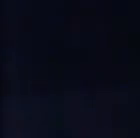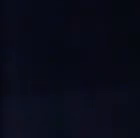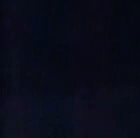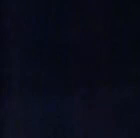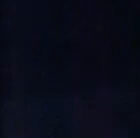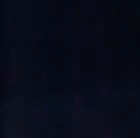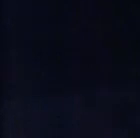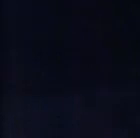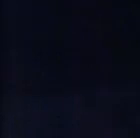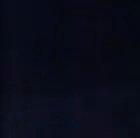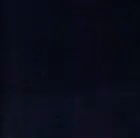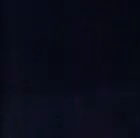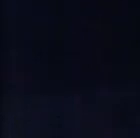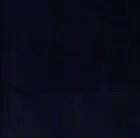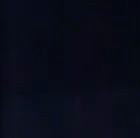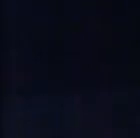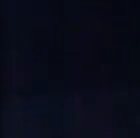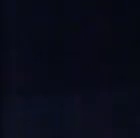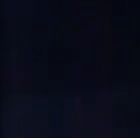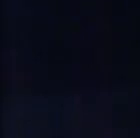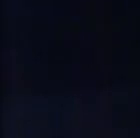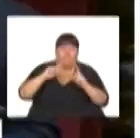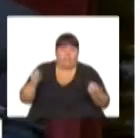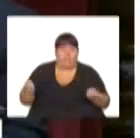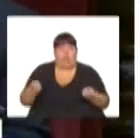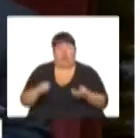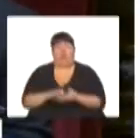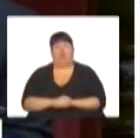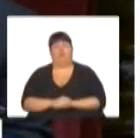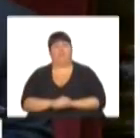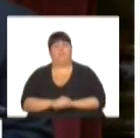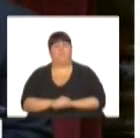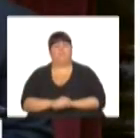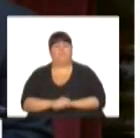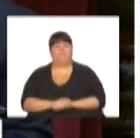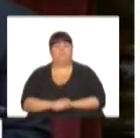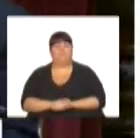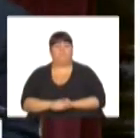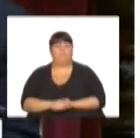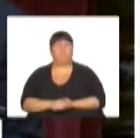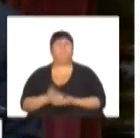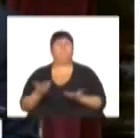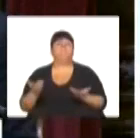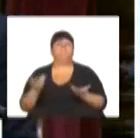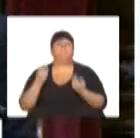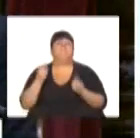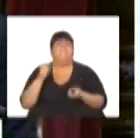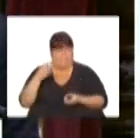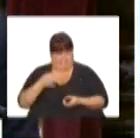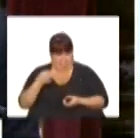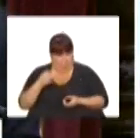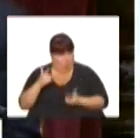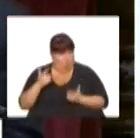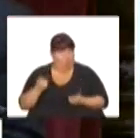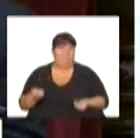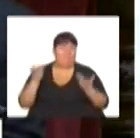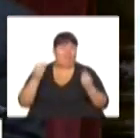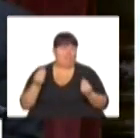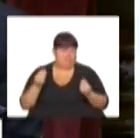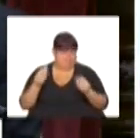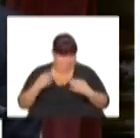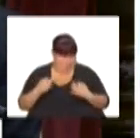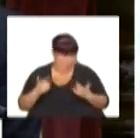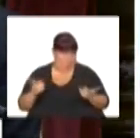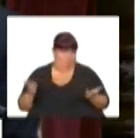cachacascán sus opiniones. Sí, yo puse en alguna nota que el presidente de la Cámara de Diputados adquirió una cierta